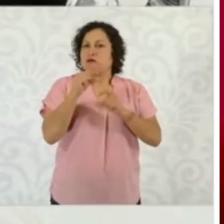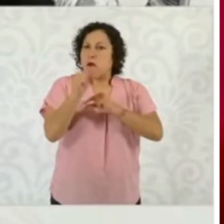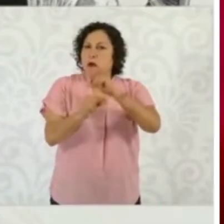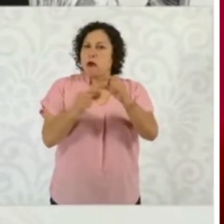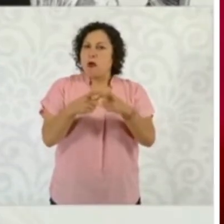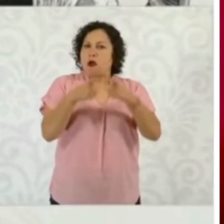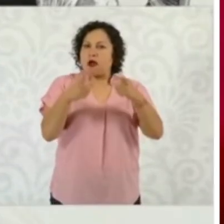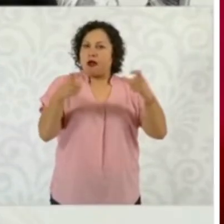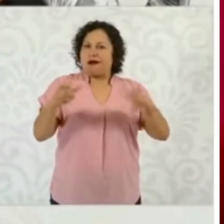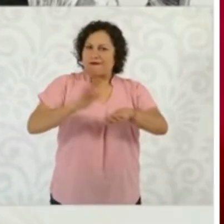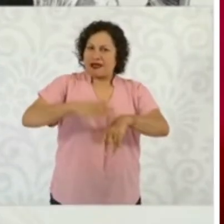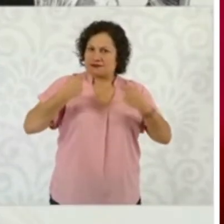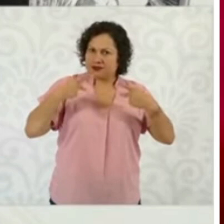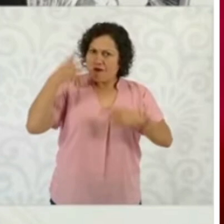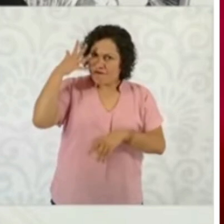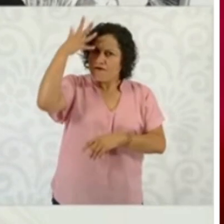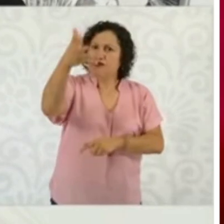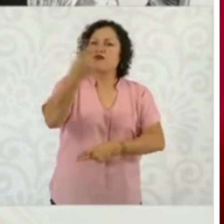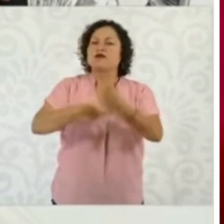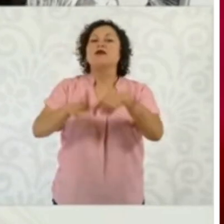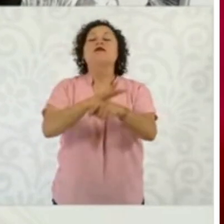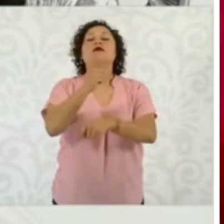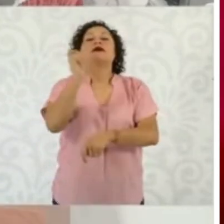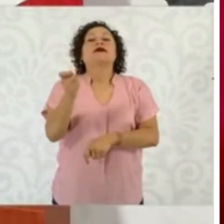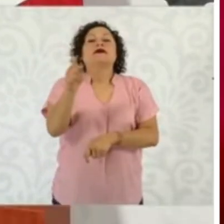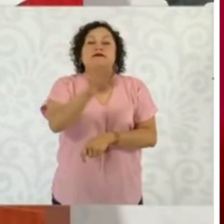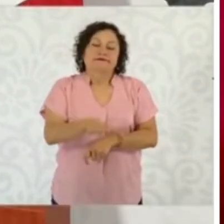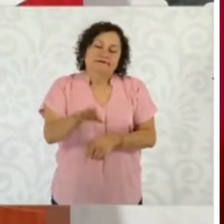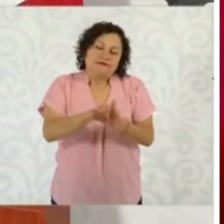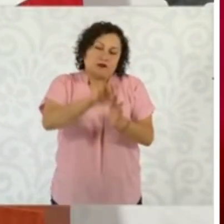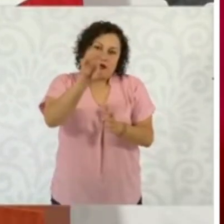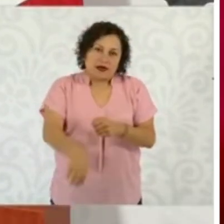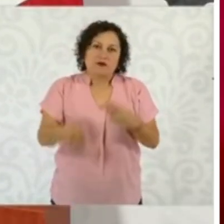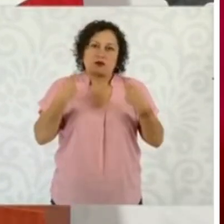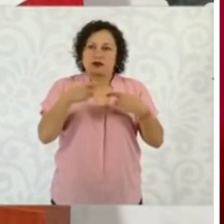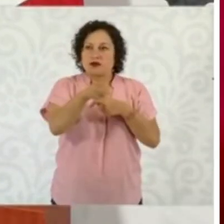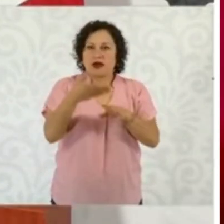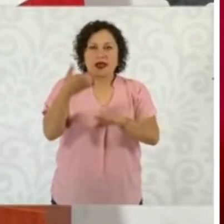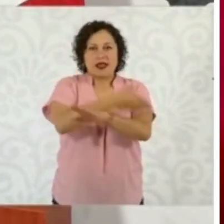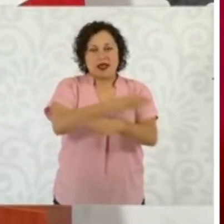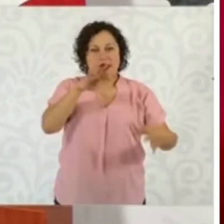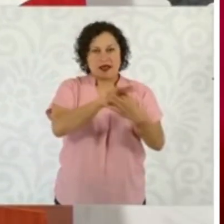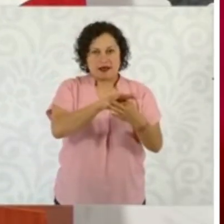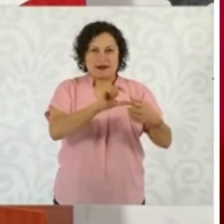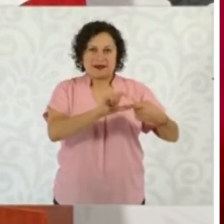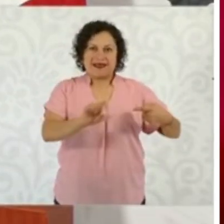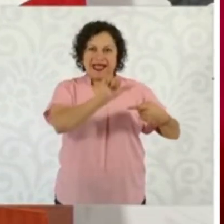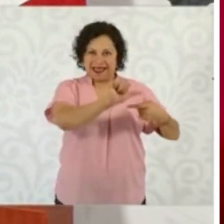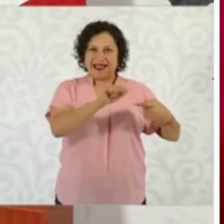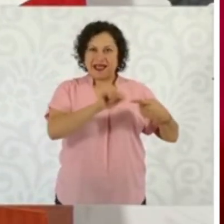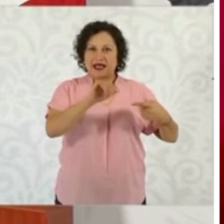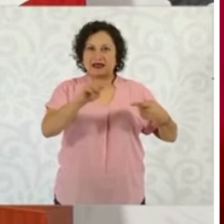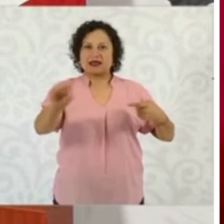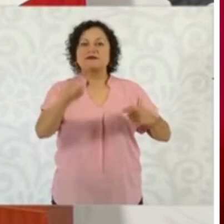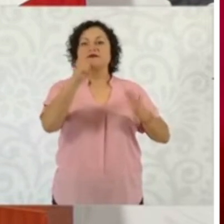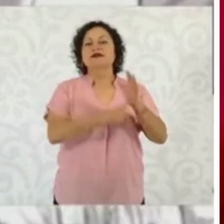más hacia el futuro, porque los que están en el régimen, en el caso del apartado A, de quienes cotizan en el IMSS, a partir del 97,